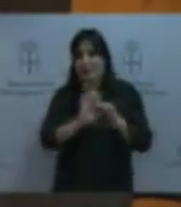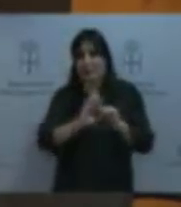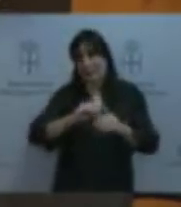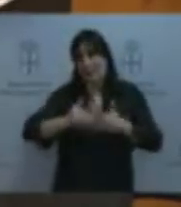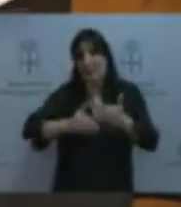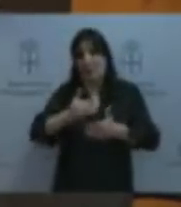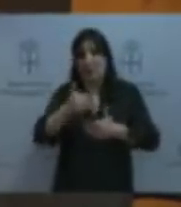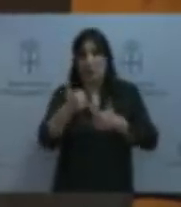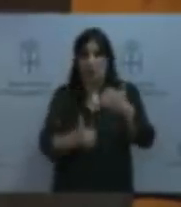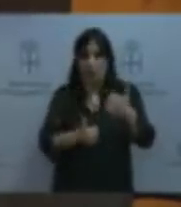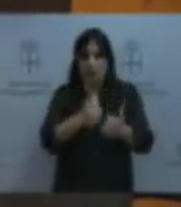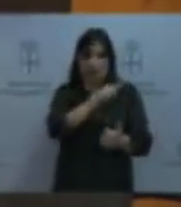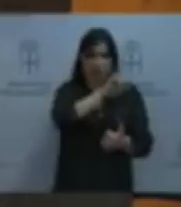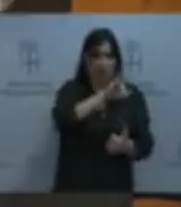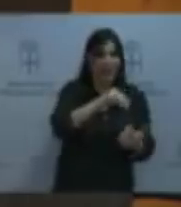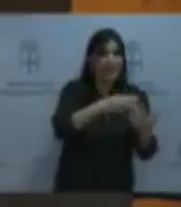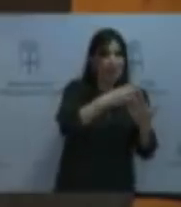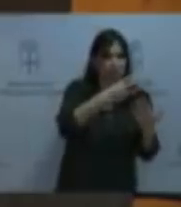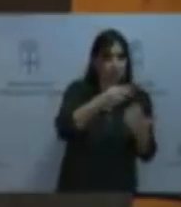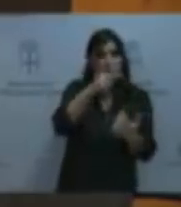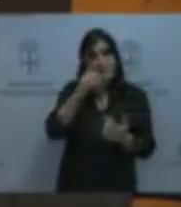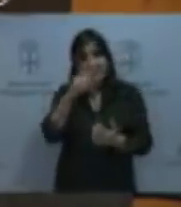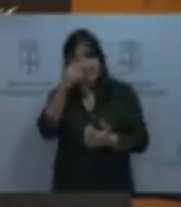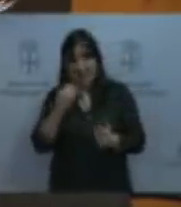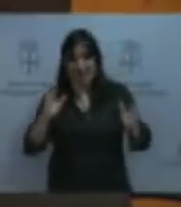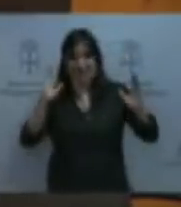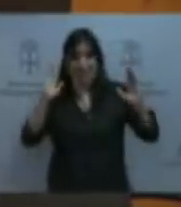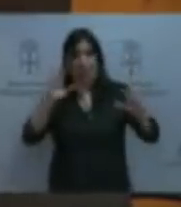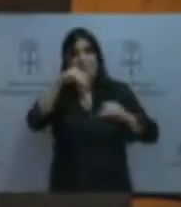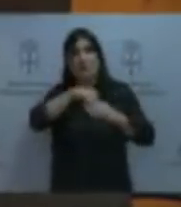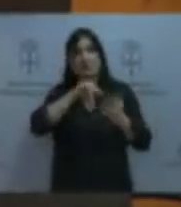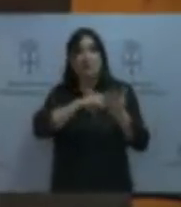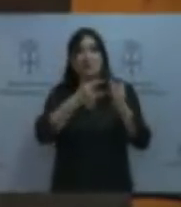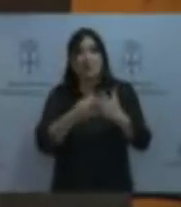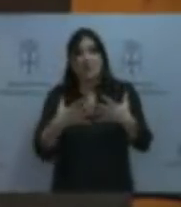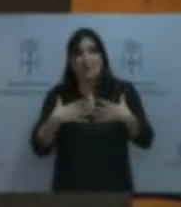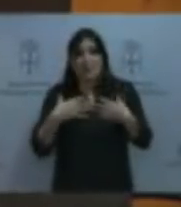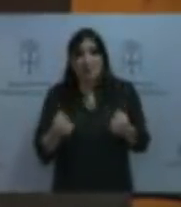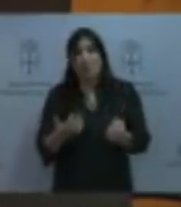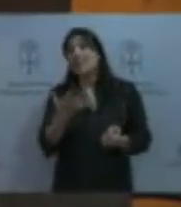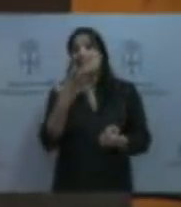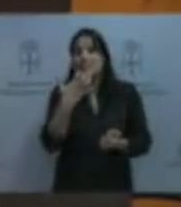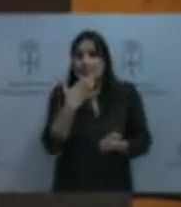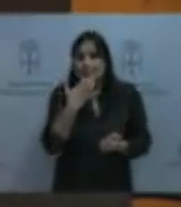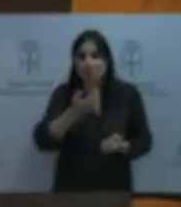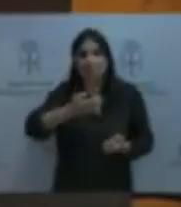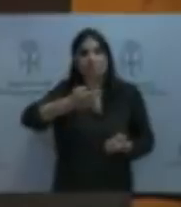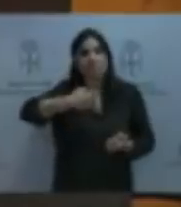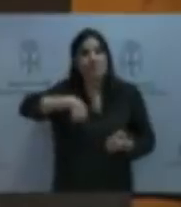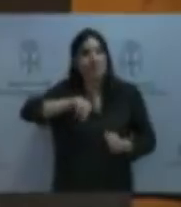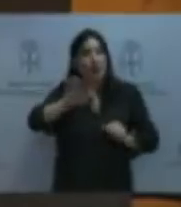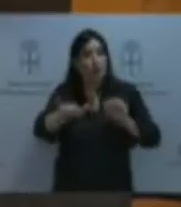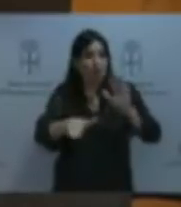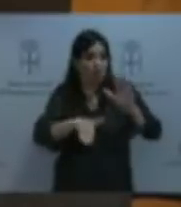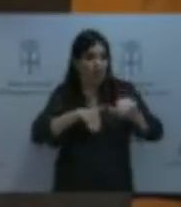2018 y el 2020 en el sistema sanitario no hubiéramos convocado para estabilizar con plaza en propiedad,